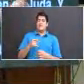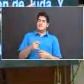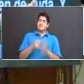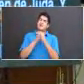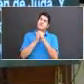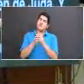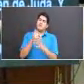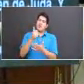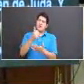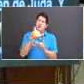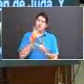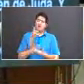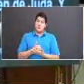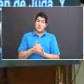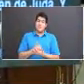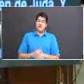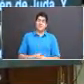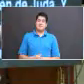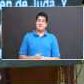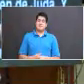¿y cómo será la Santa Cena?